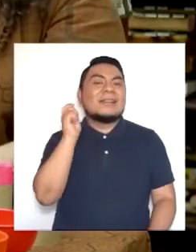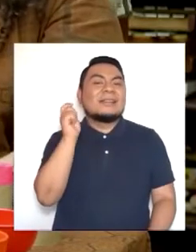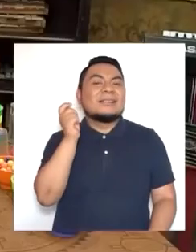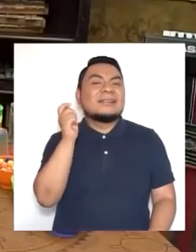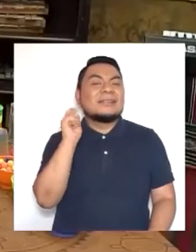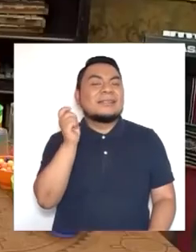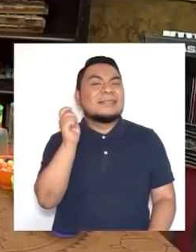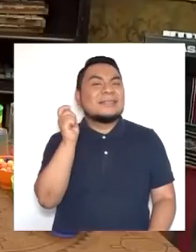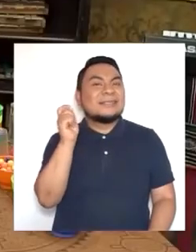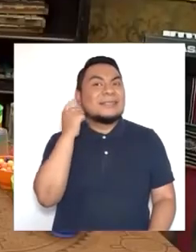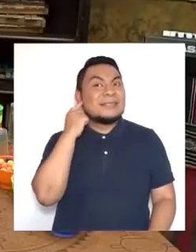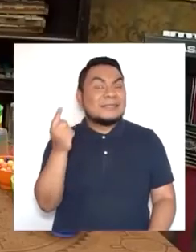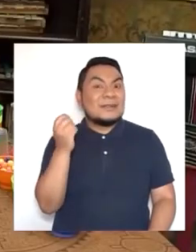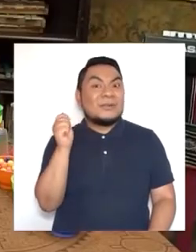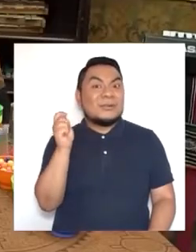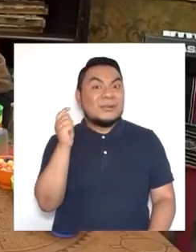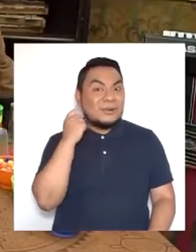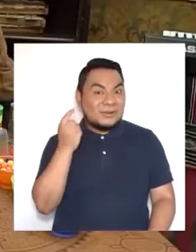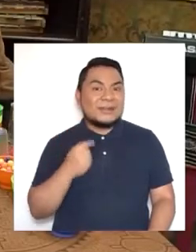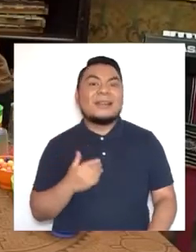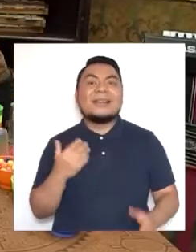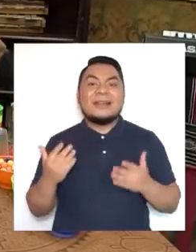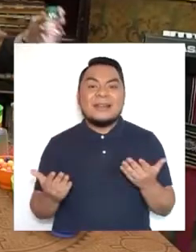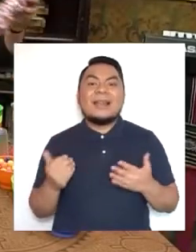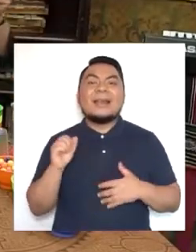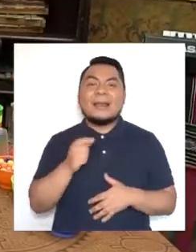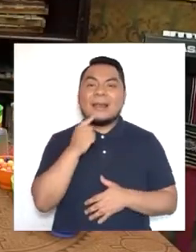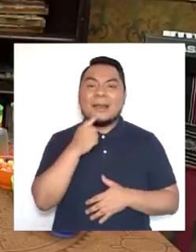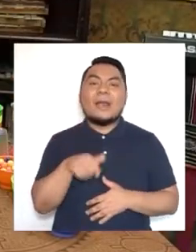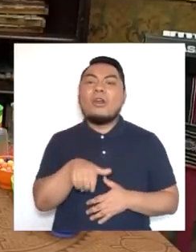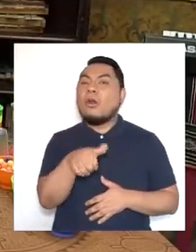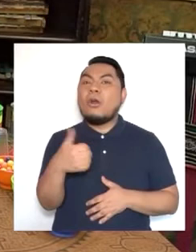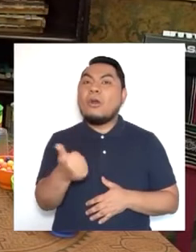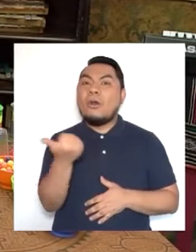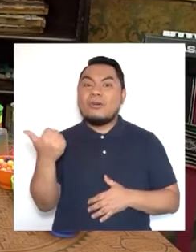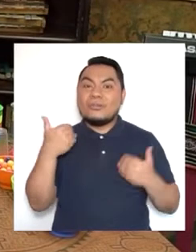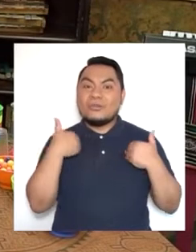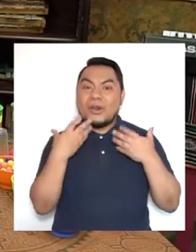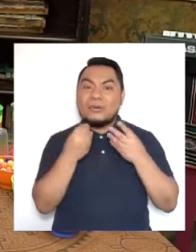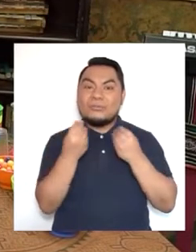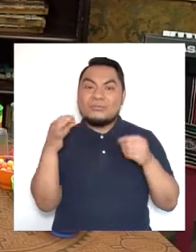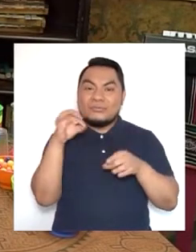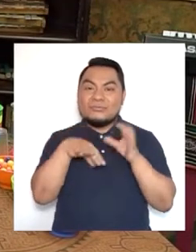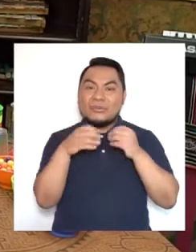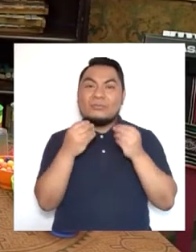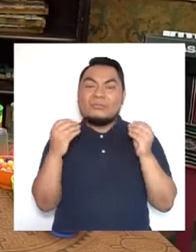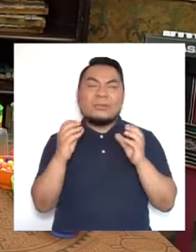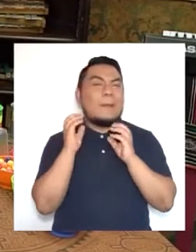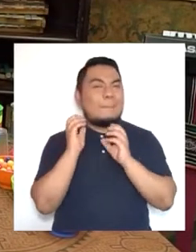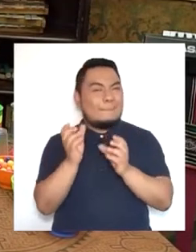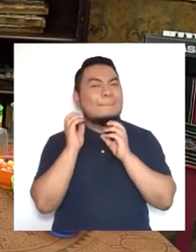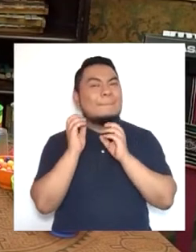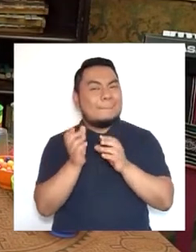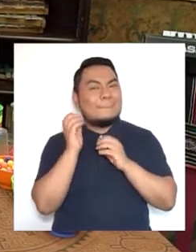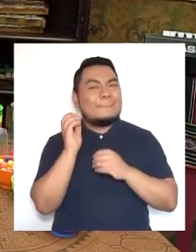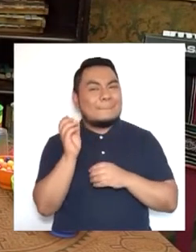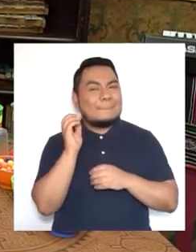más fuerte con más bolitas. Entonces, si agarro una maraca que tenga muchas bolitas,